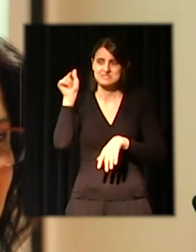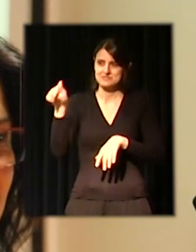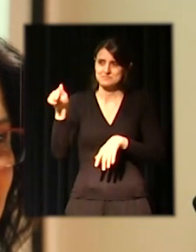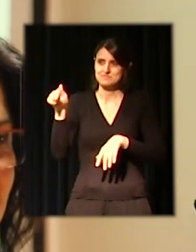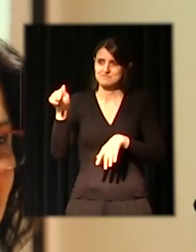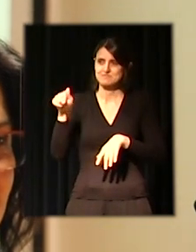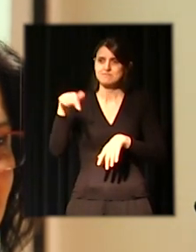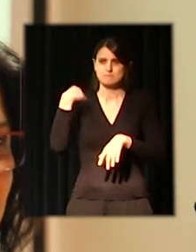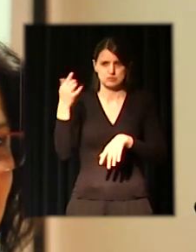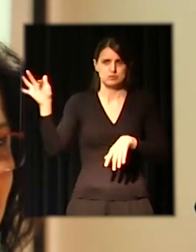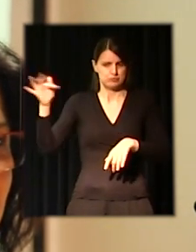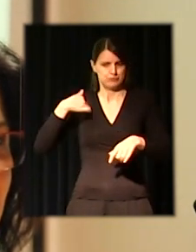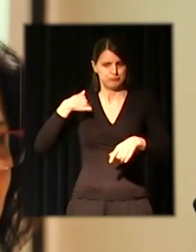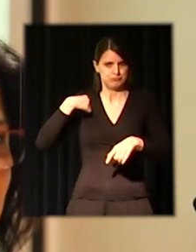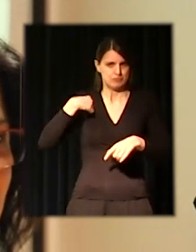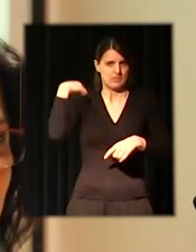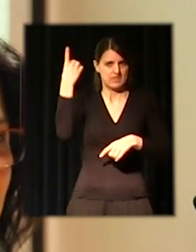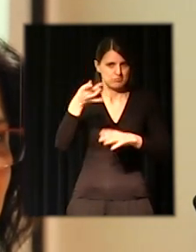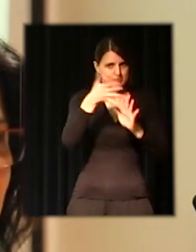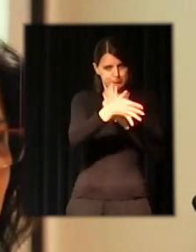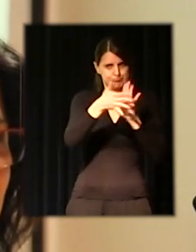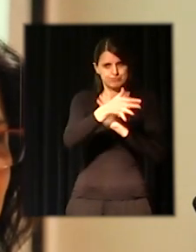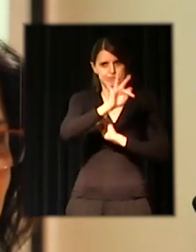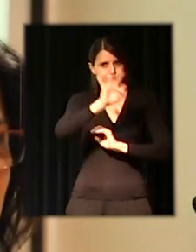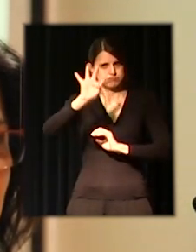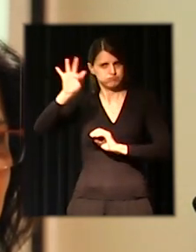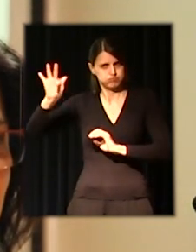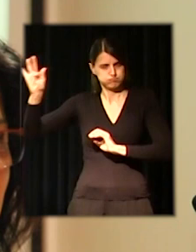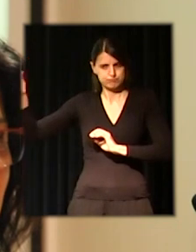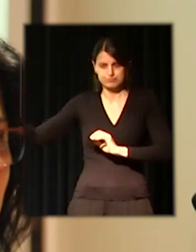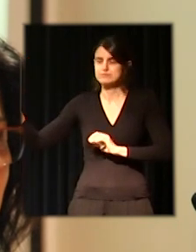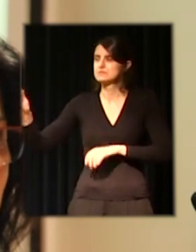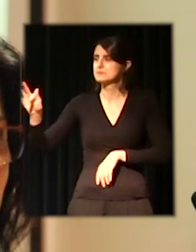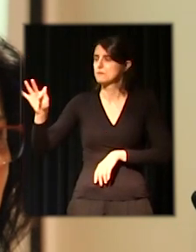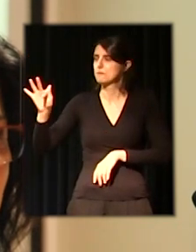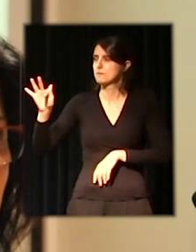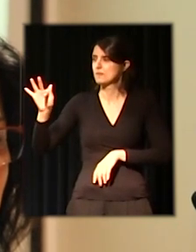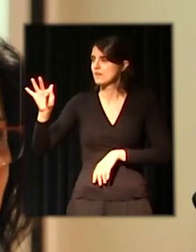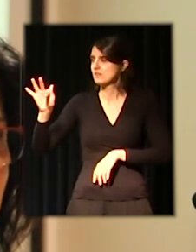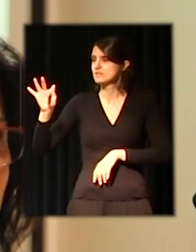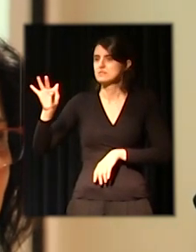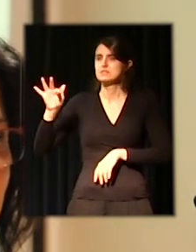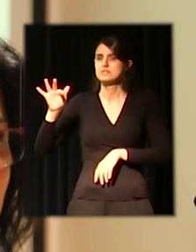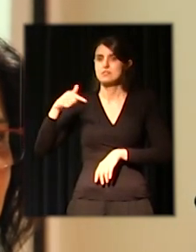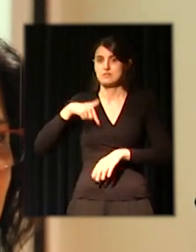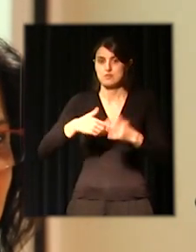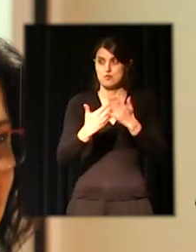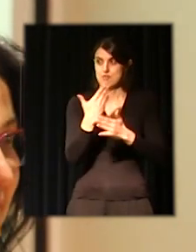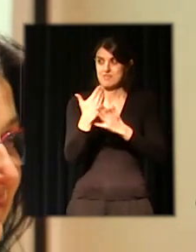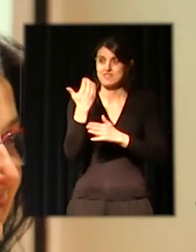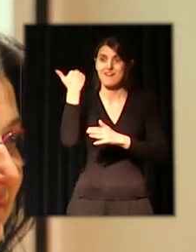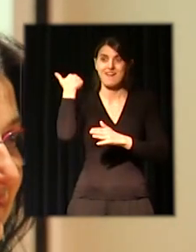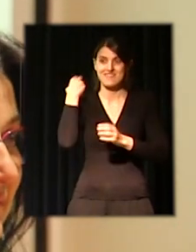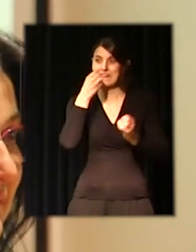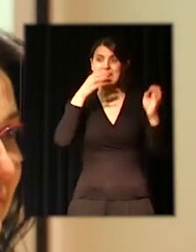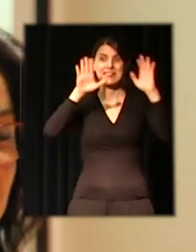a tener luego la palabra, yo voy a tener más todavía la palabra. Con lo cual les voy a dejar Ha sido unas jornadas que ayer lo comentábamos en la